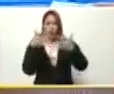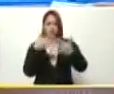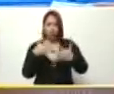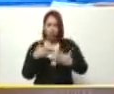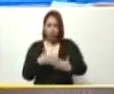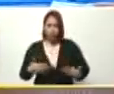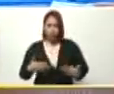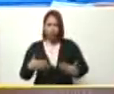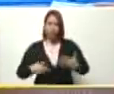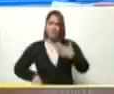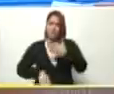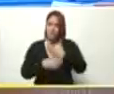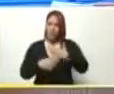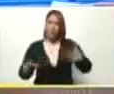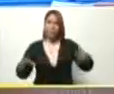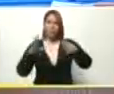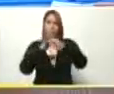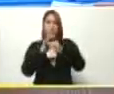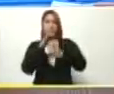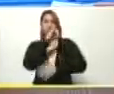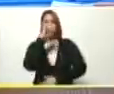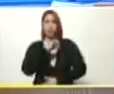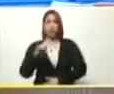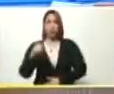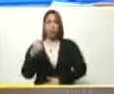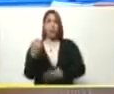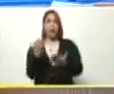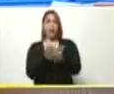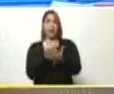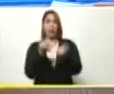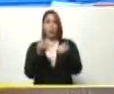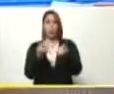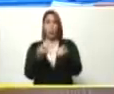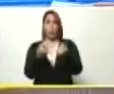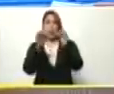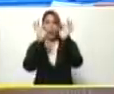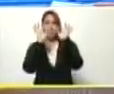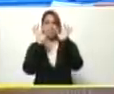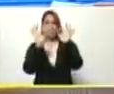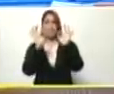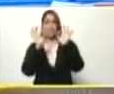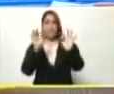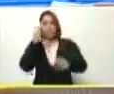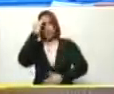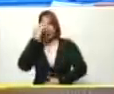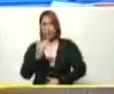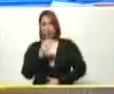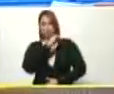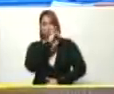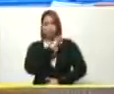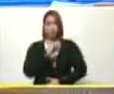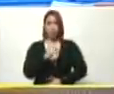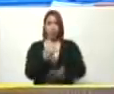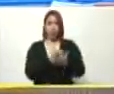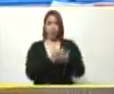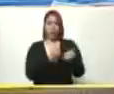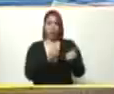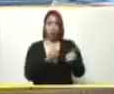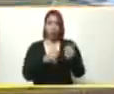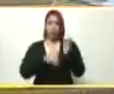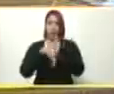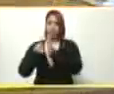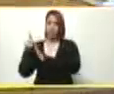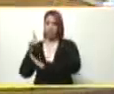unirnos con la Zona Económica Especial Militar y con la Zona Económica Especial de Desarrollo